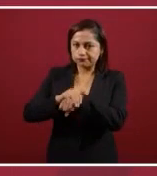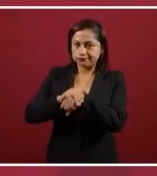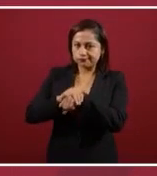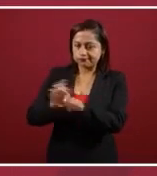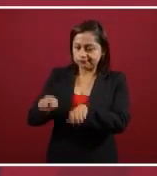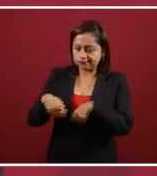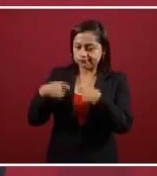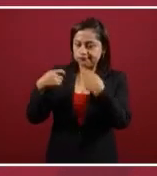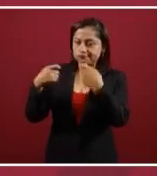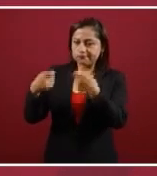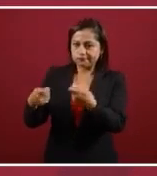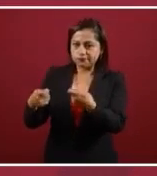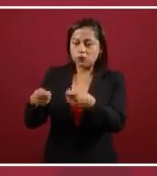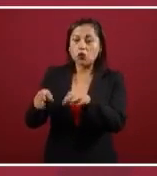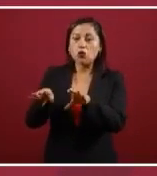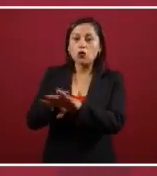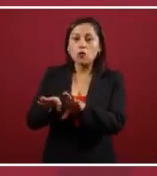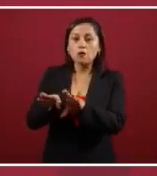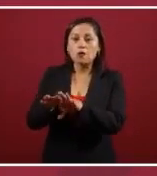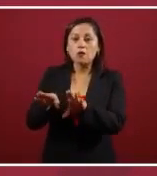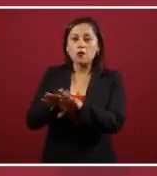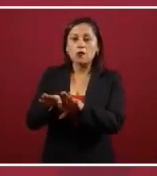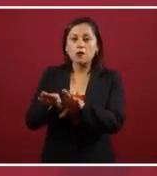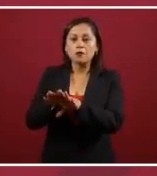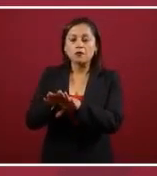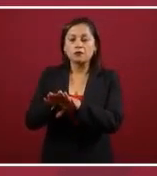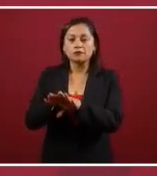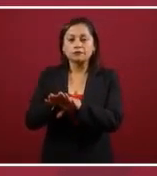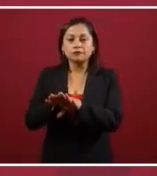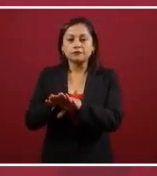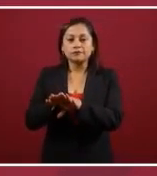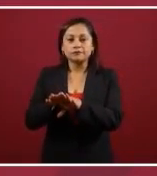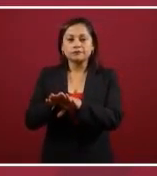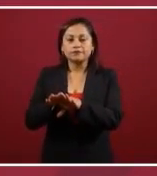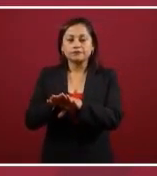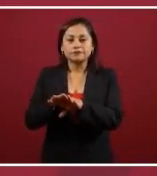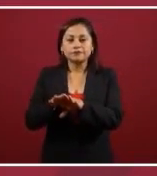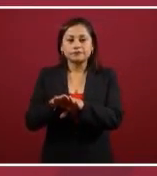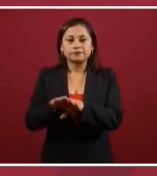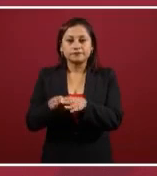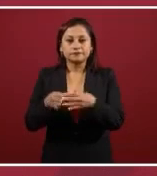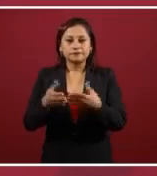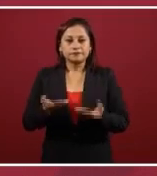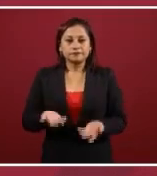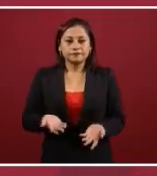una de las consideraciones por las que no se le